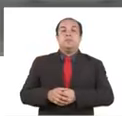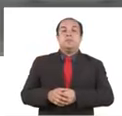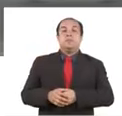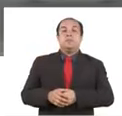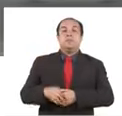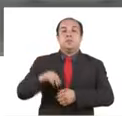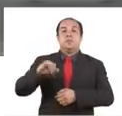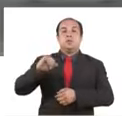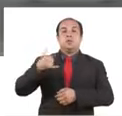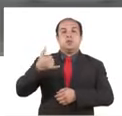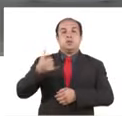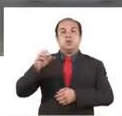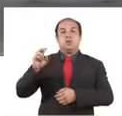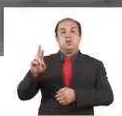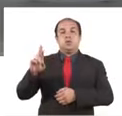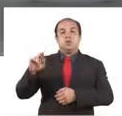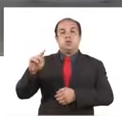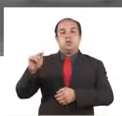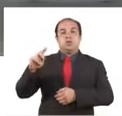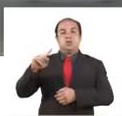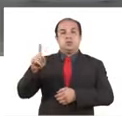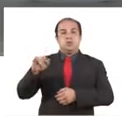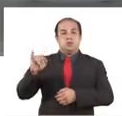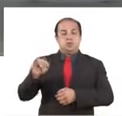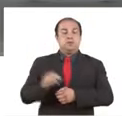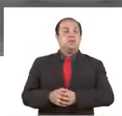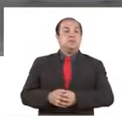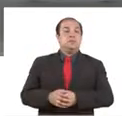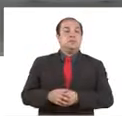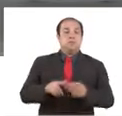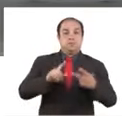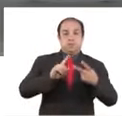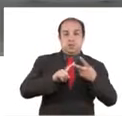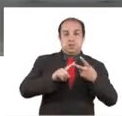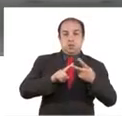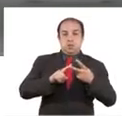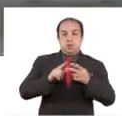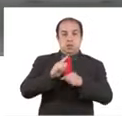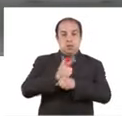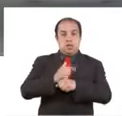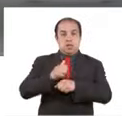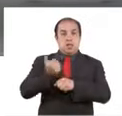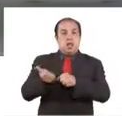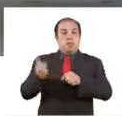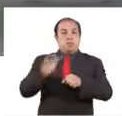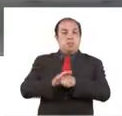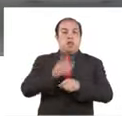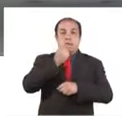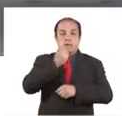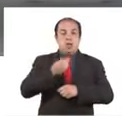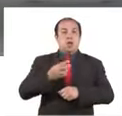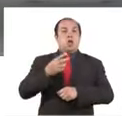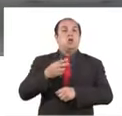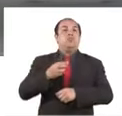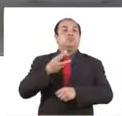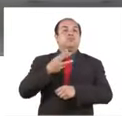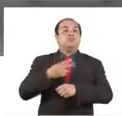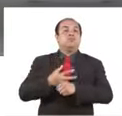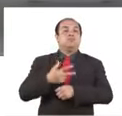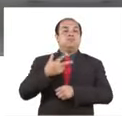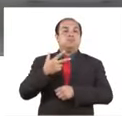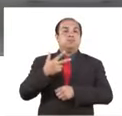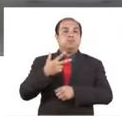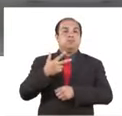Bolaños Yuritzi Berenice, y de la licenciatura en Administración Policial Octava Generación, el representante